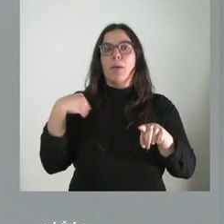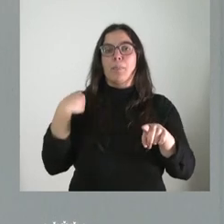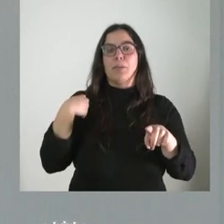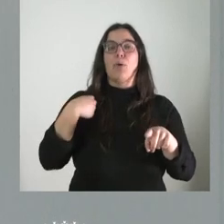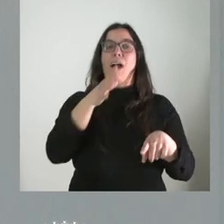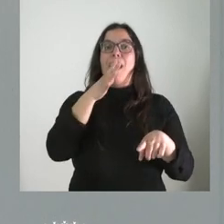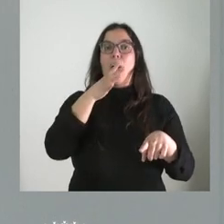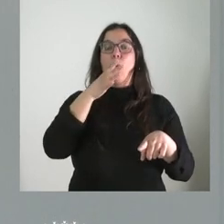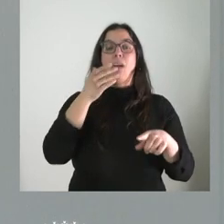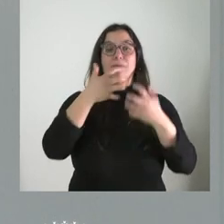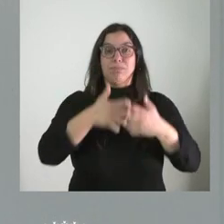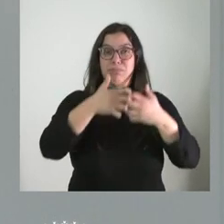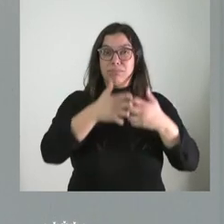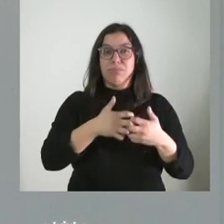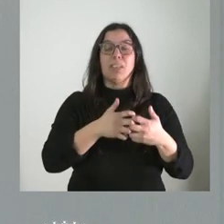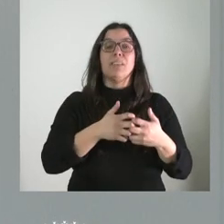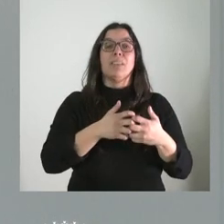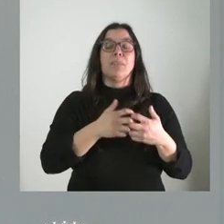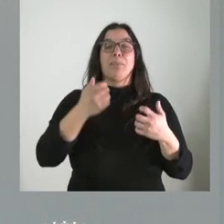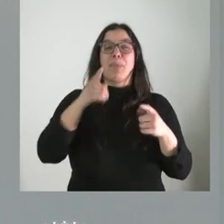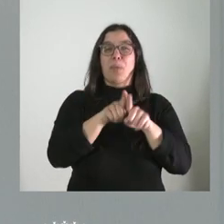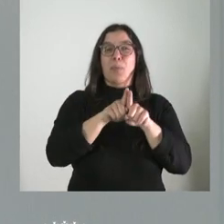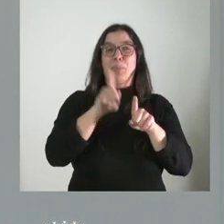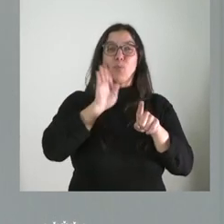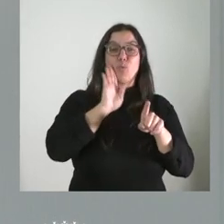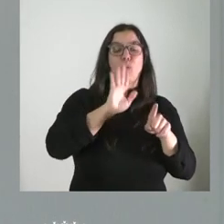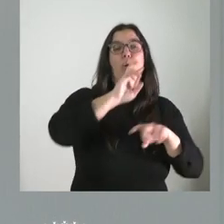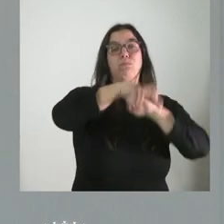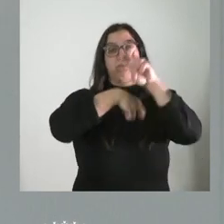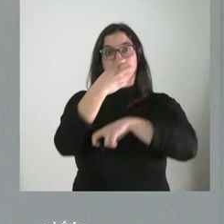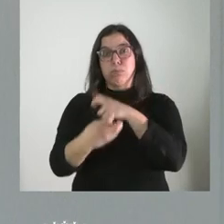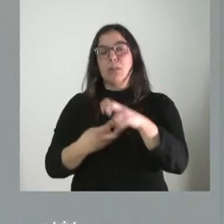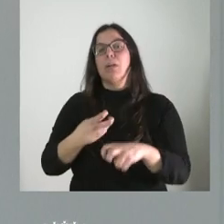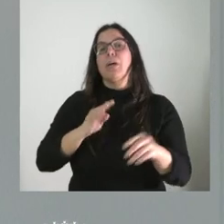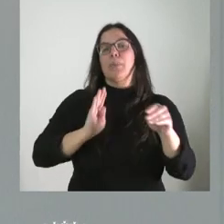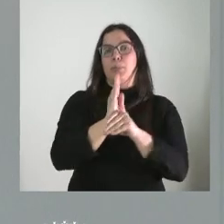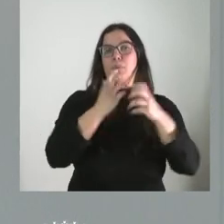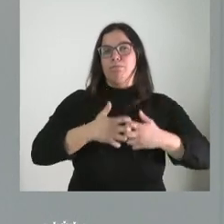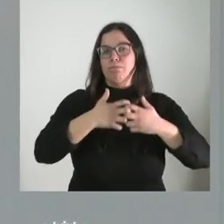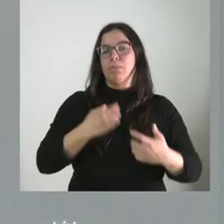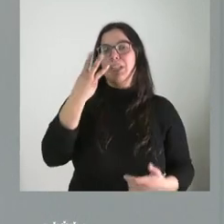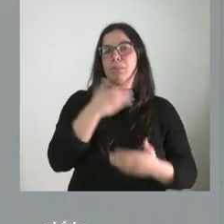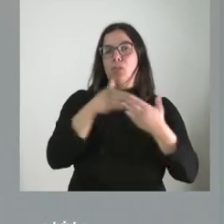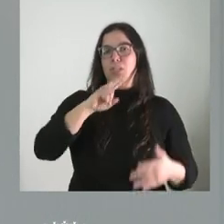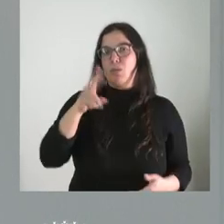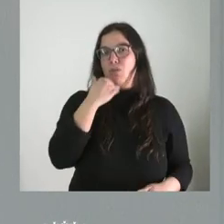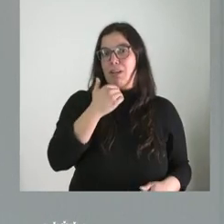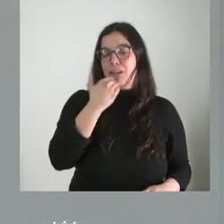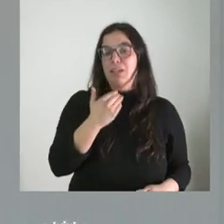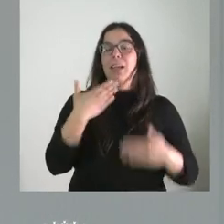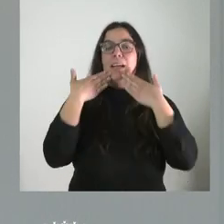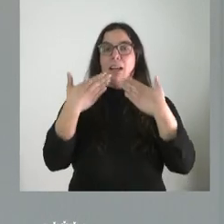en este caso una depuradora de aguas residuales con una inversión cercana a millones de euros a través del mecanismo de